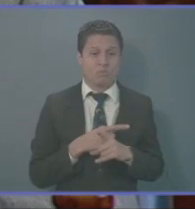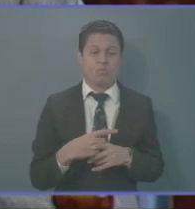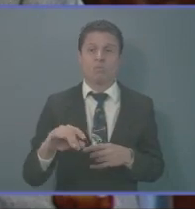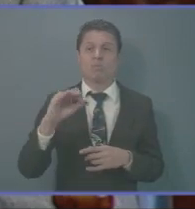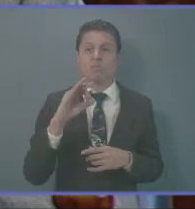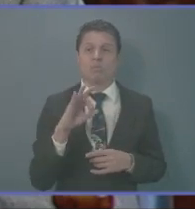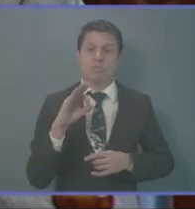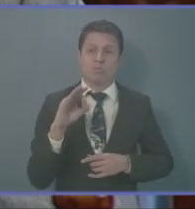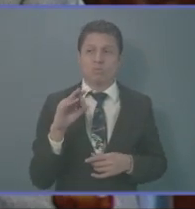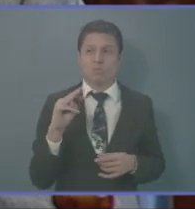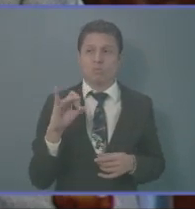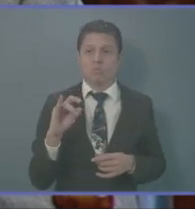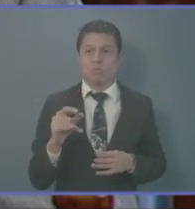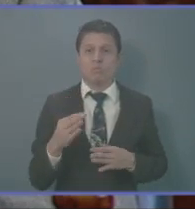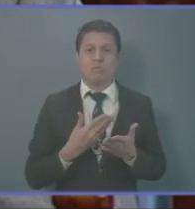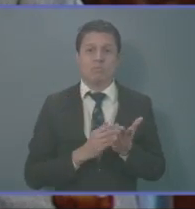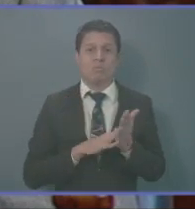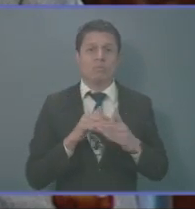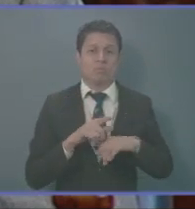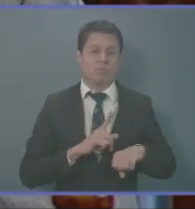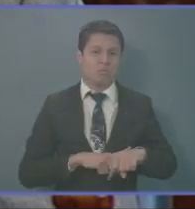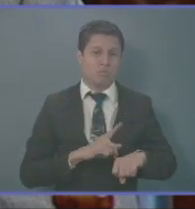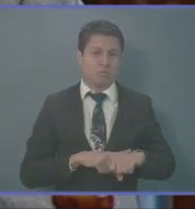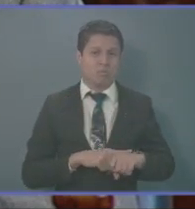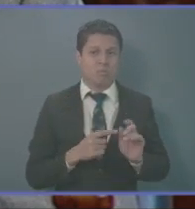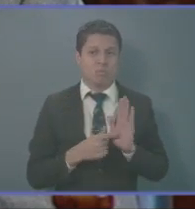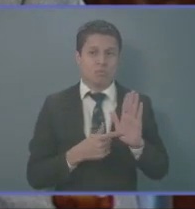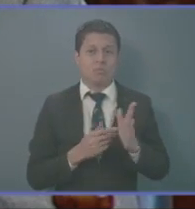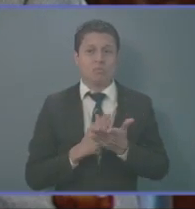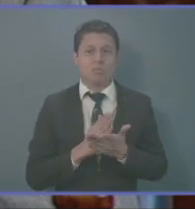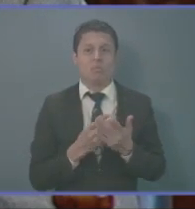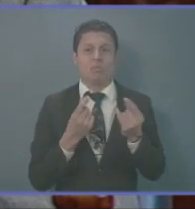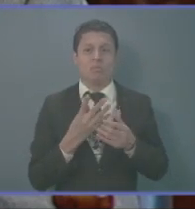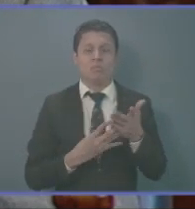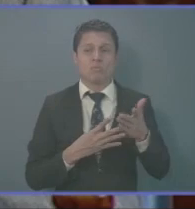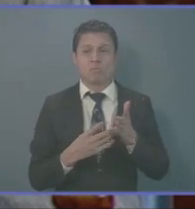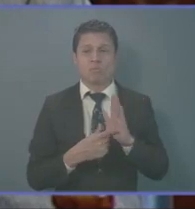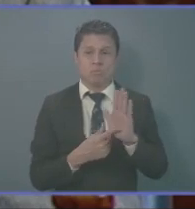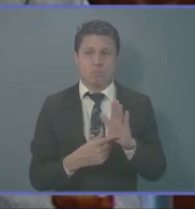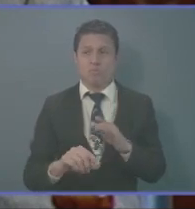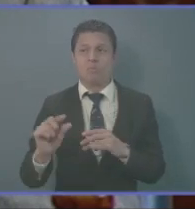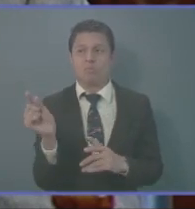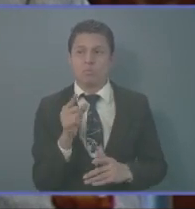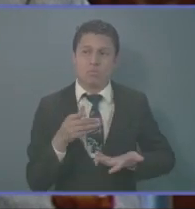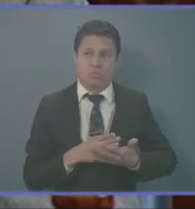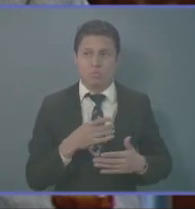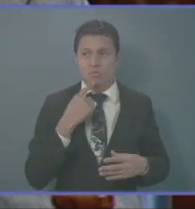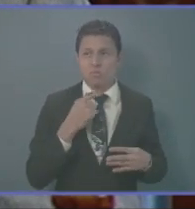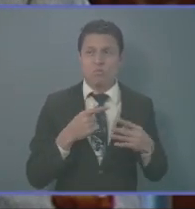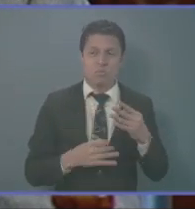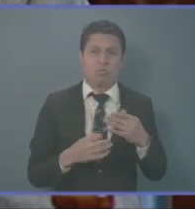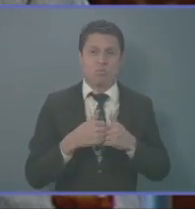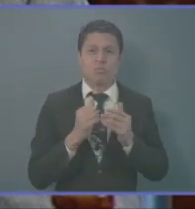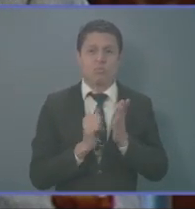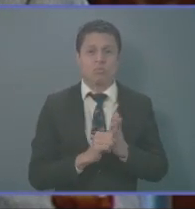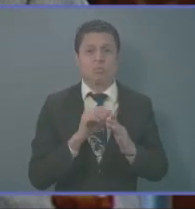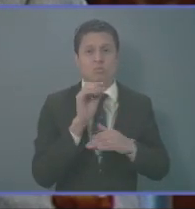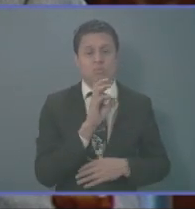fondo correspondiente al mismo como parte del financiamiento autorizado mediante decreto legislativo